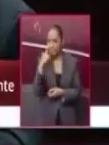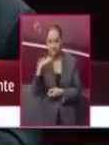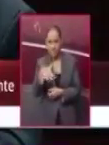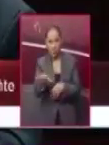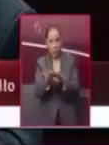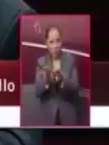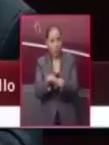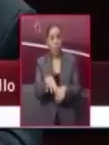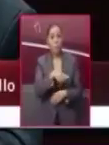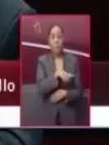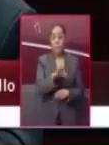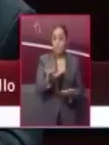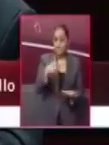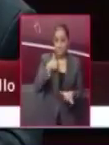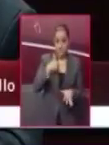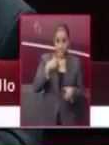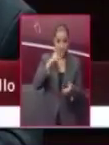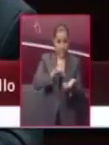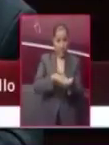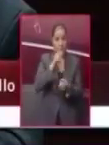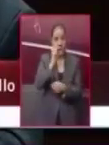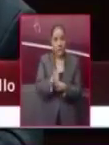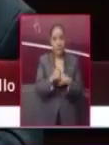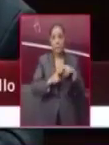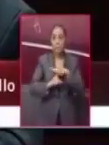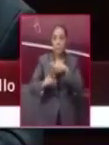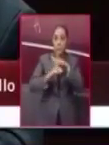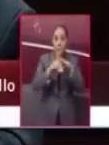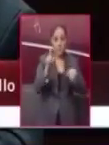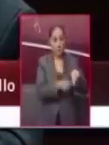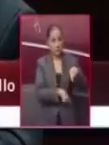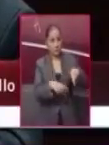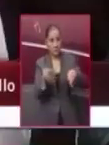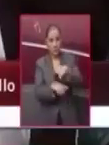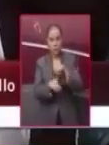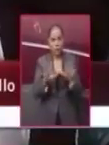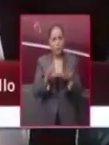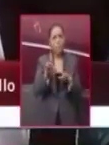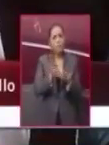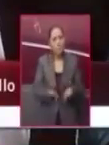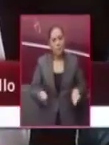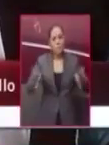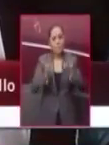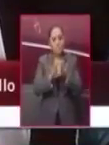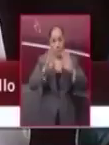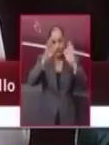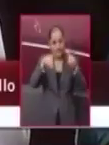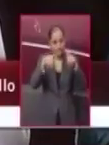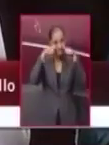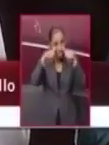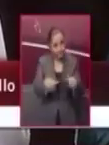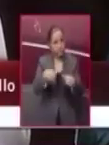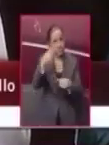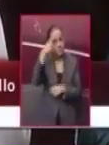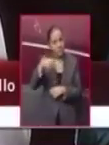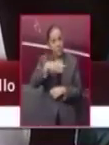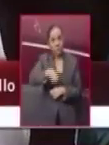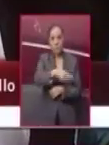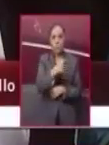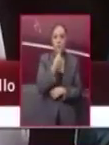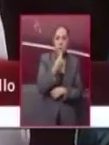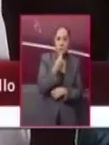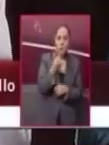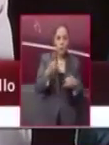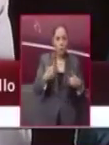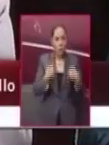migrar, pero sí se está poniendo foco a que esta migración de niños, niñas, adolescentes no acompañados